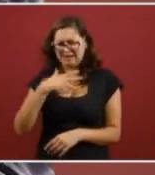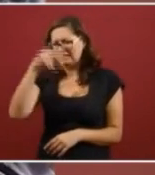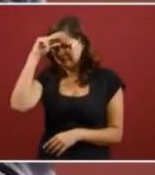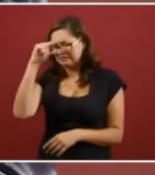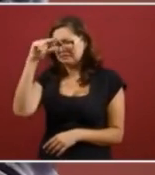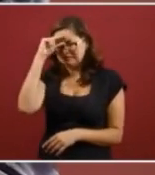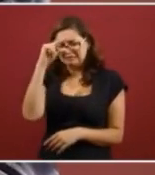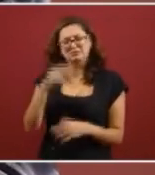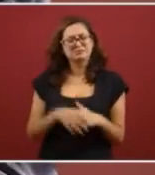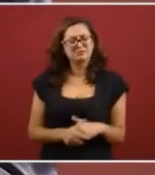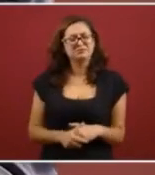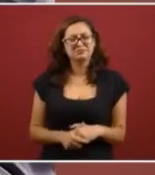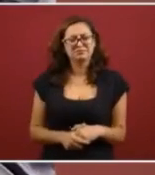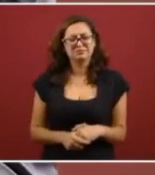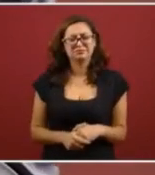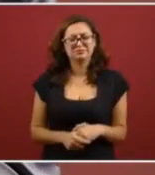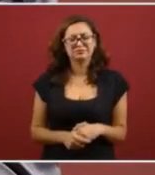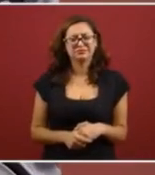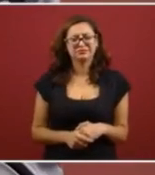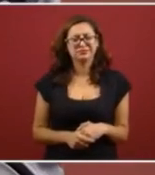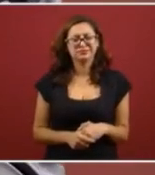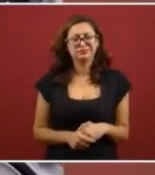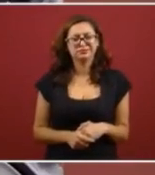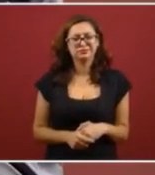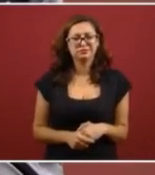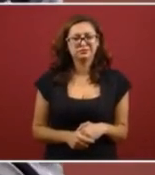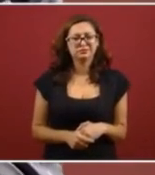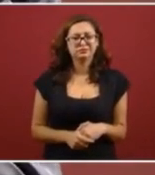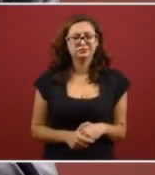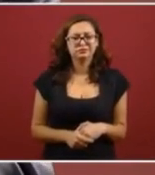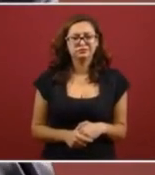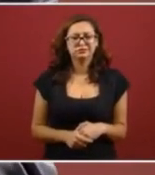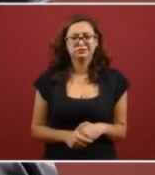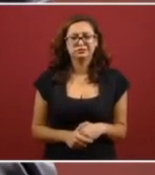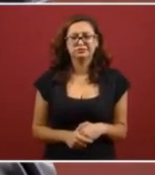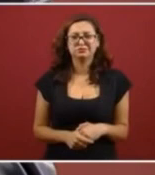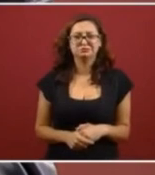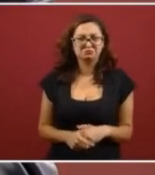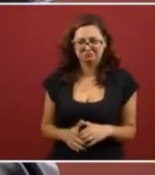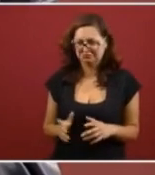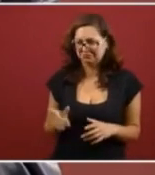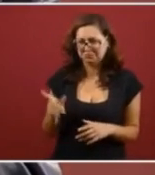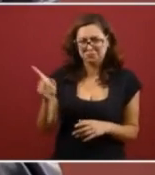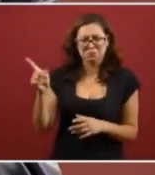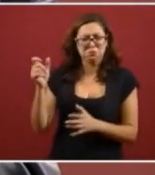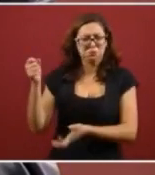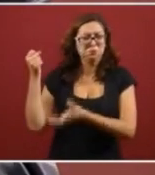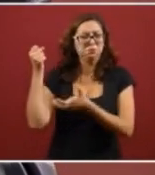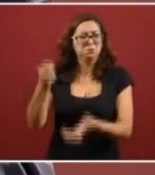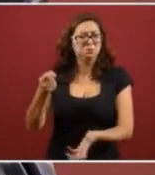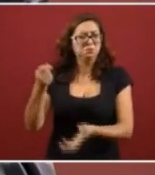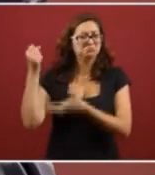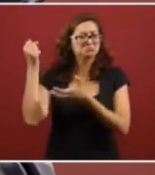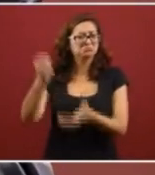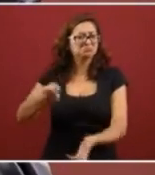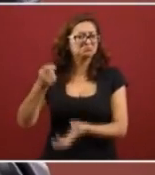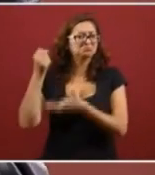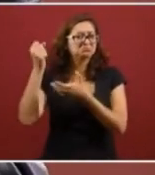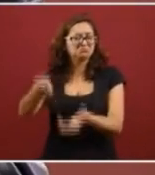Fertile land. They know por eso, it. They're very intelligent. Están invirtiendo. That's why they're investing. Por eso,